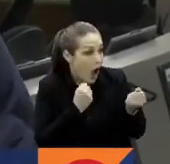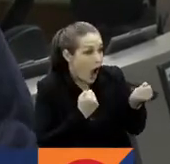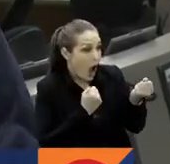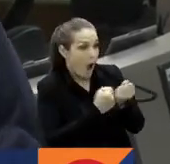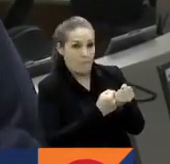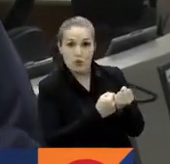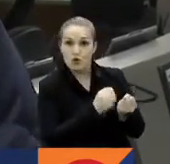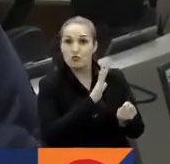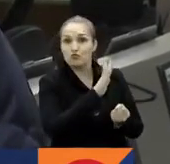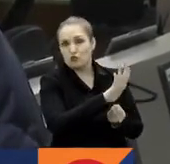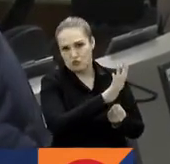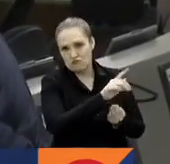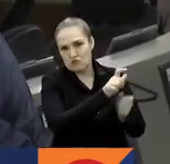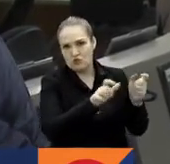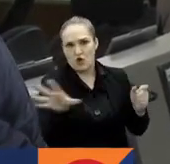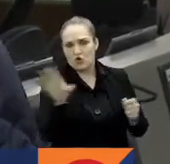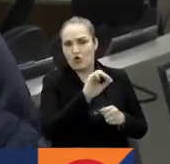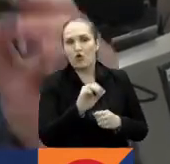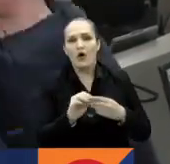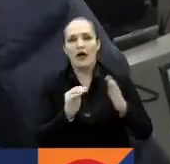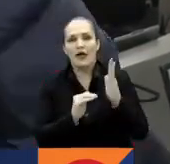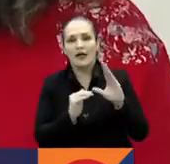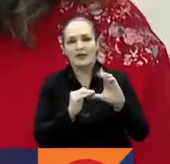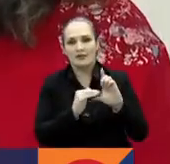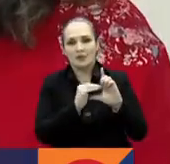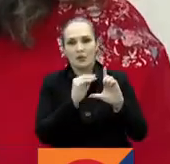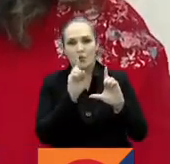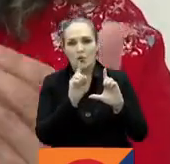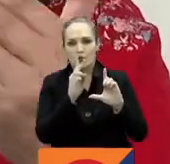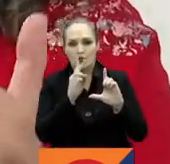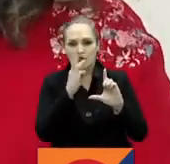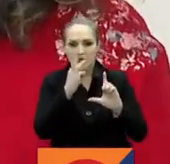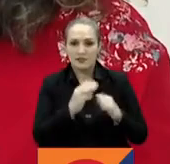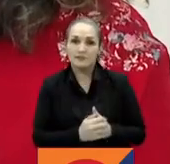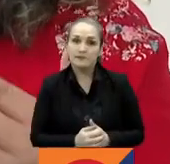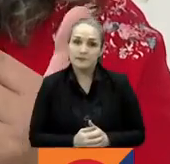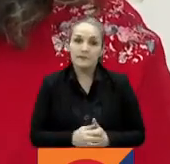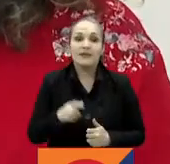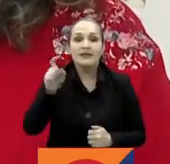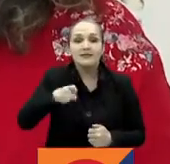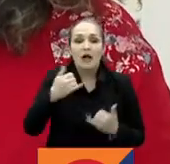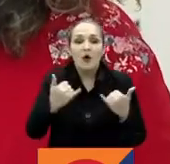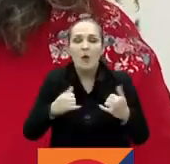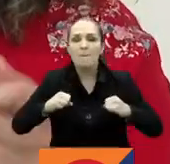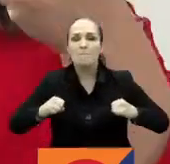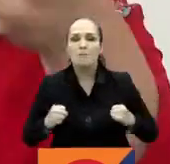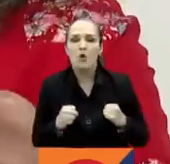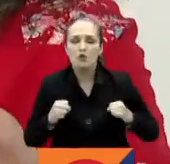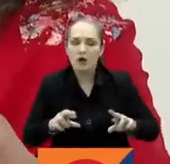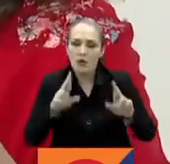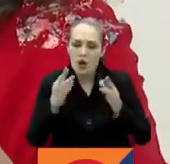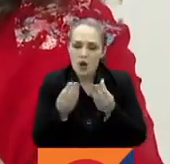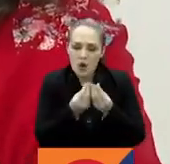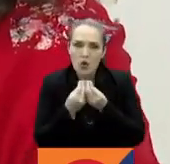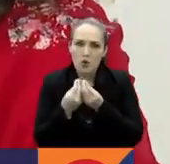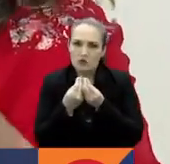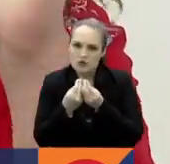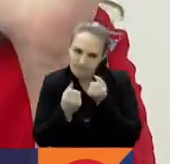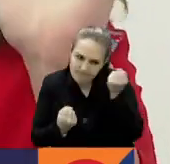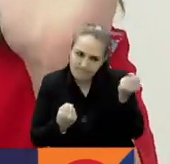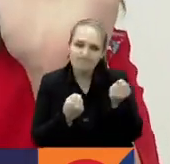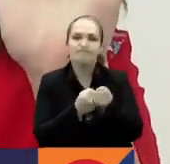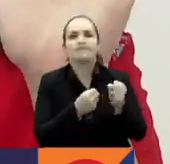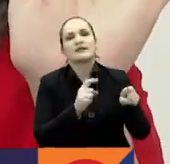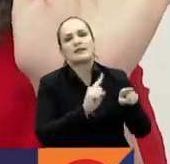los estratos 1, 2 y 3, pues que se han visto afectados con ocasión de la pandemia. Necesitamos que Bogotá, el Consejo de Bogotá, le dé la mano a Transmilenio.